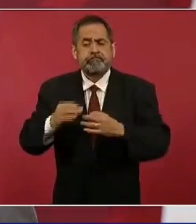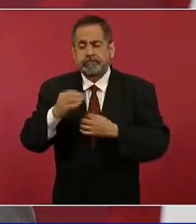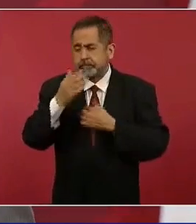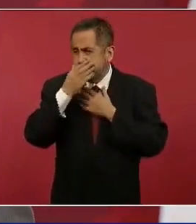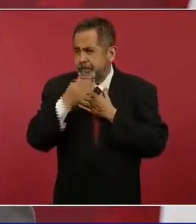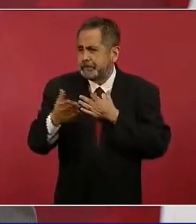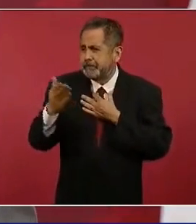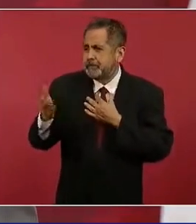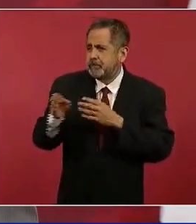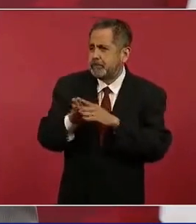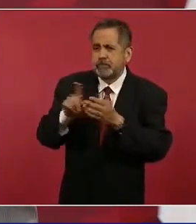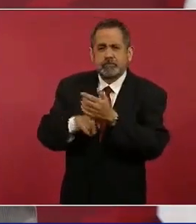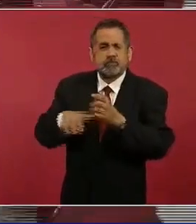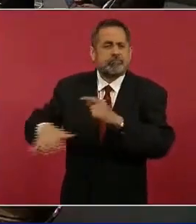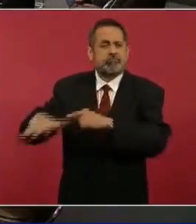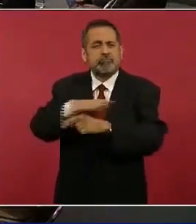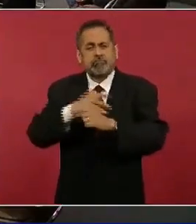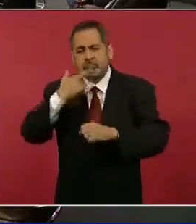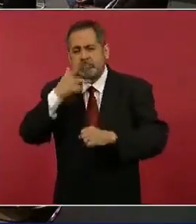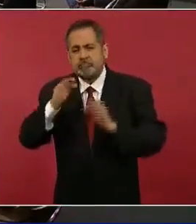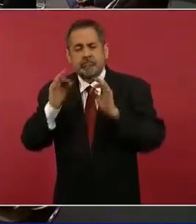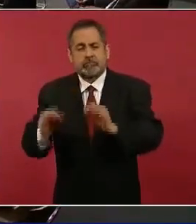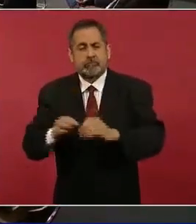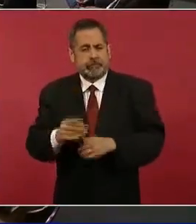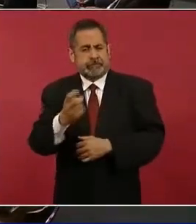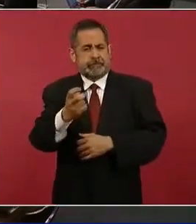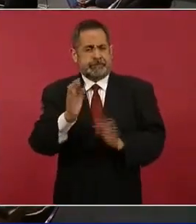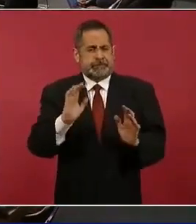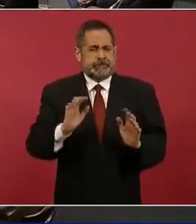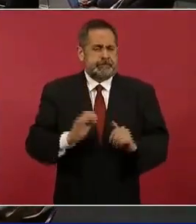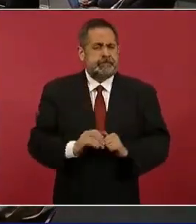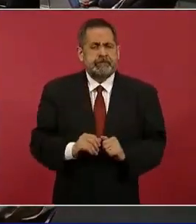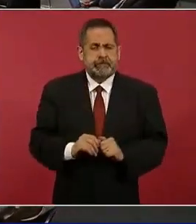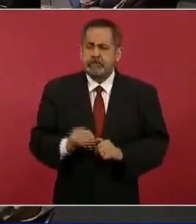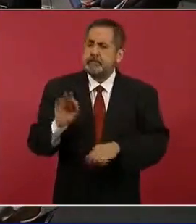en una sociedad mejor. Y eso es todo.